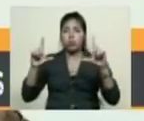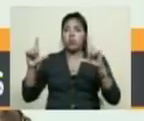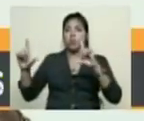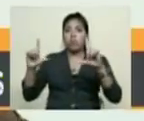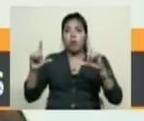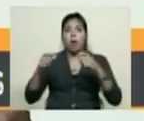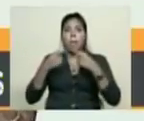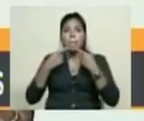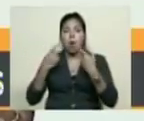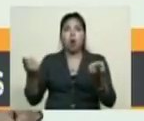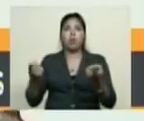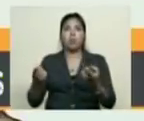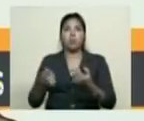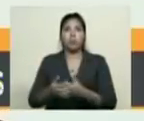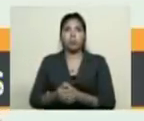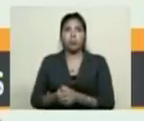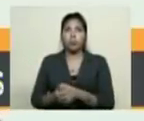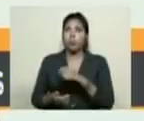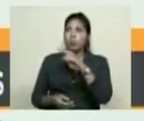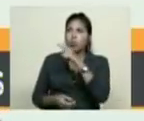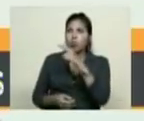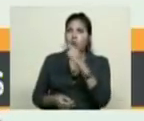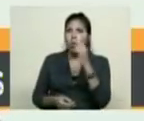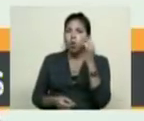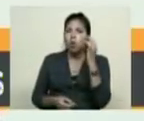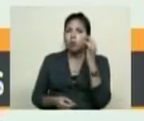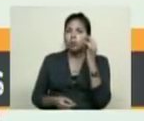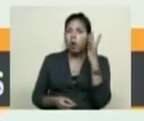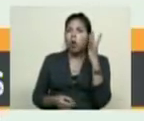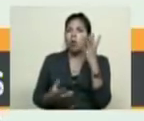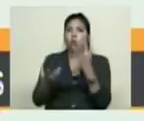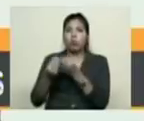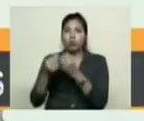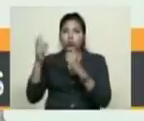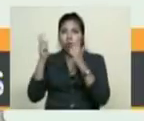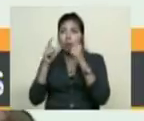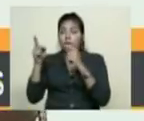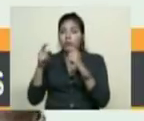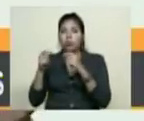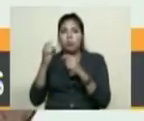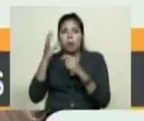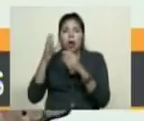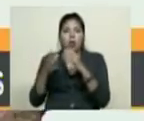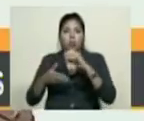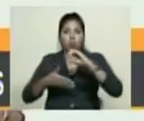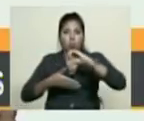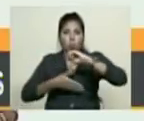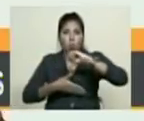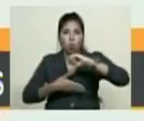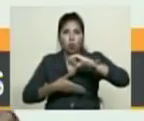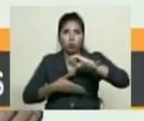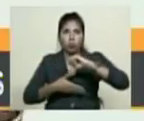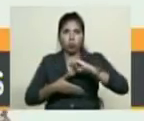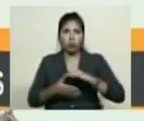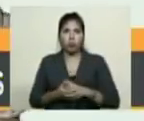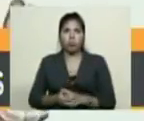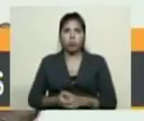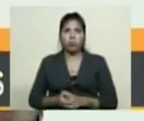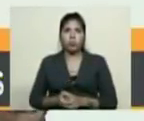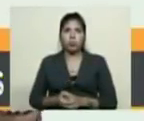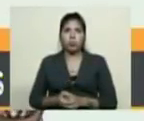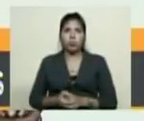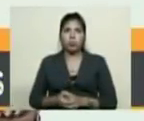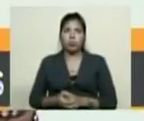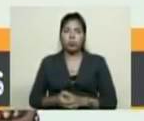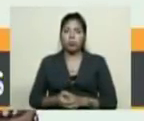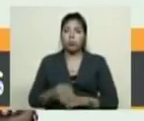fue prácticamente el arquitecto de esta integración regional. ¿Qué nos puede decir al respecto? Y